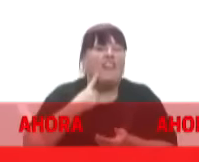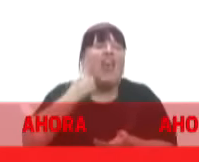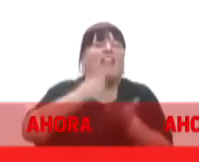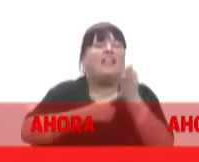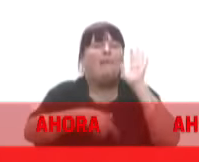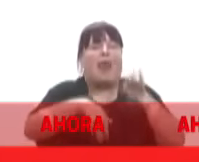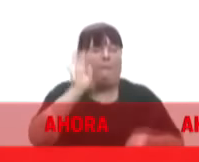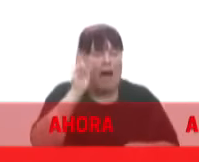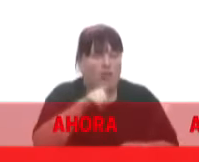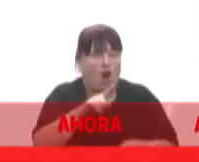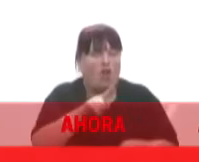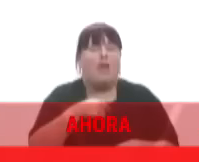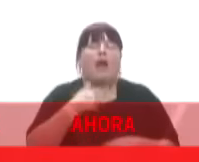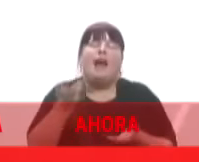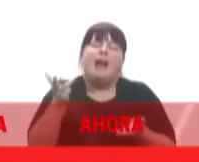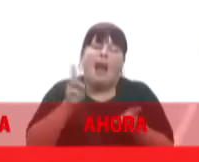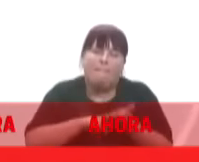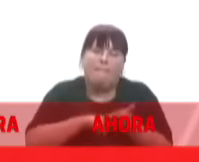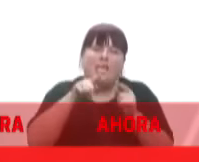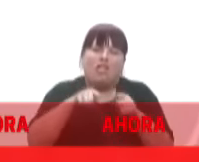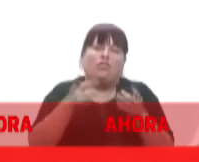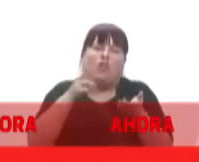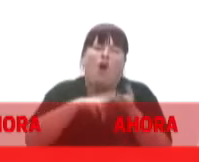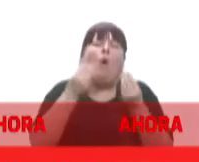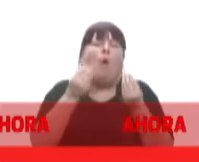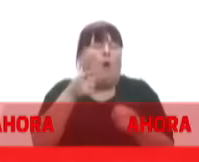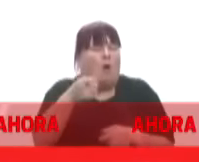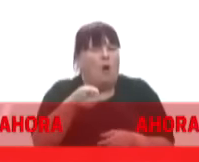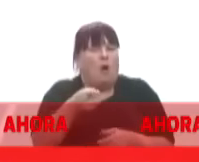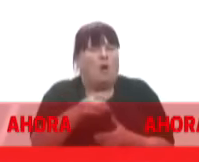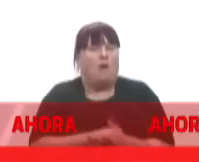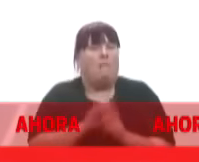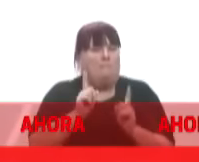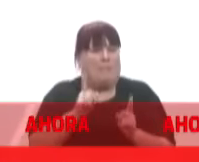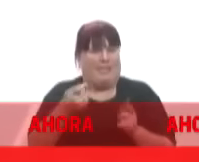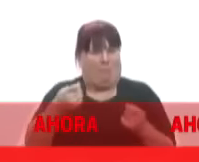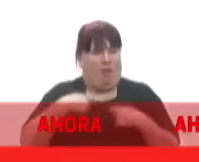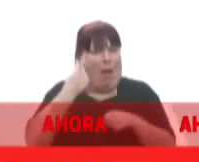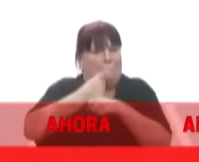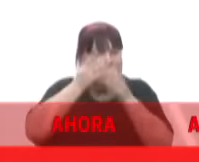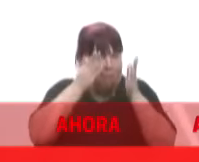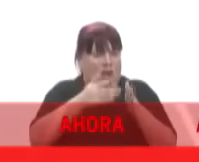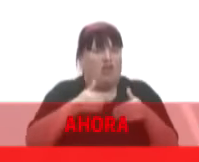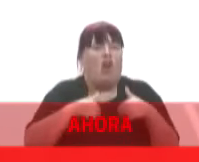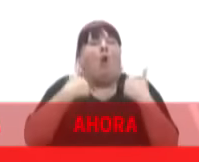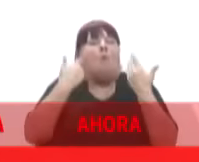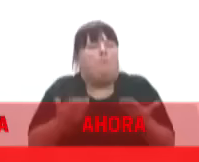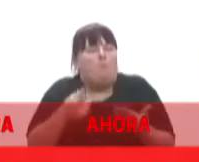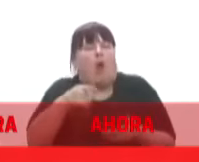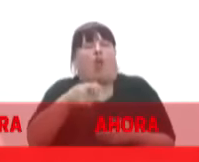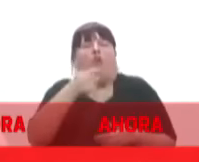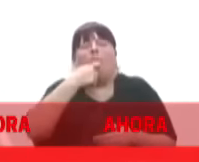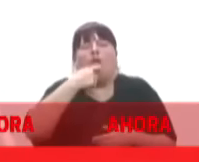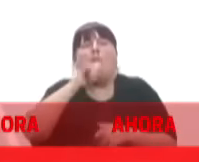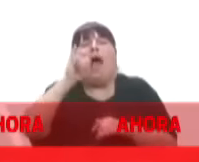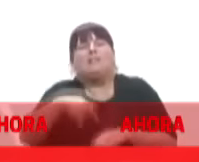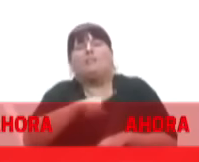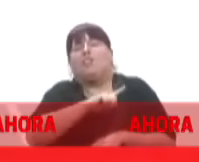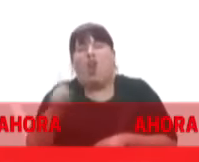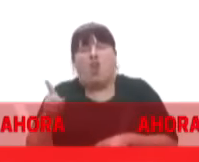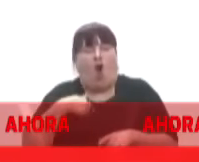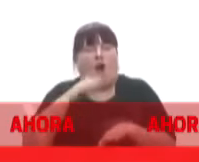mayoría. Resalto esto porque es justamente lo que nos da la prioridad. Entonces me da la posibilidad de aceptar o no,